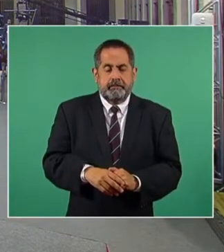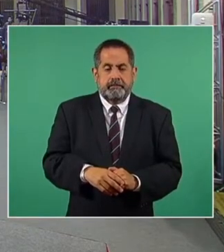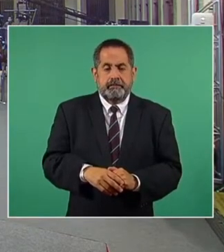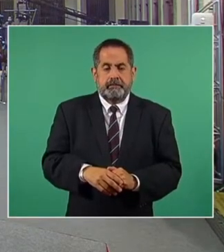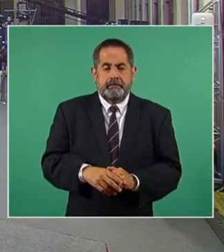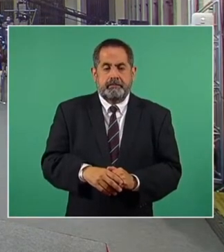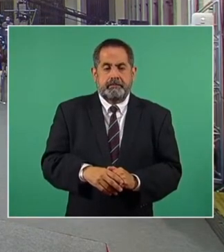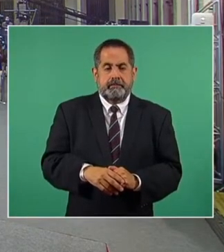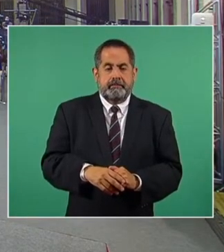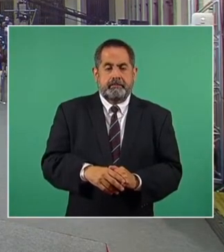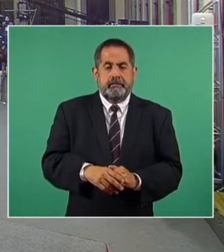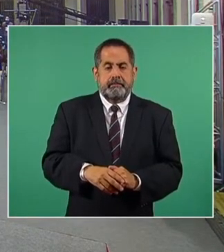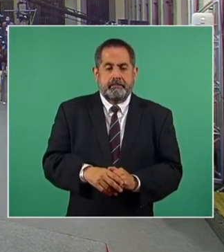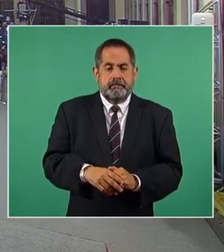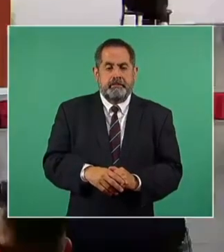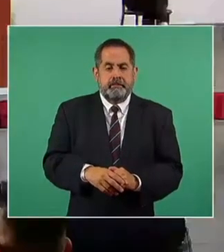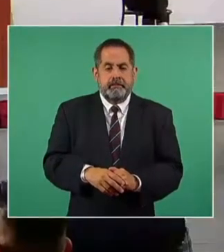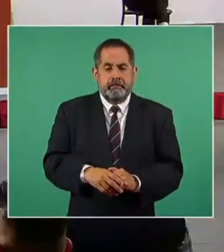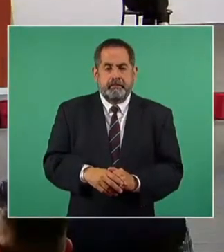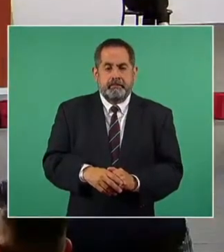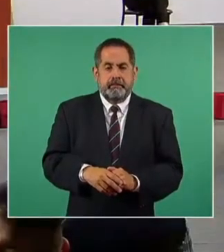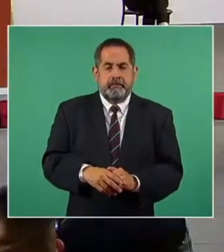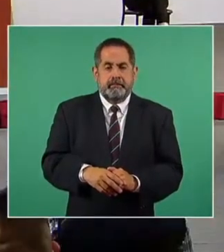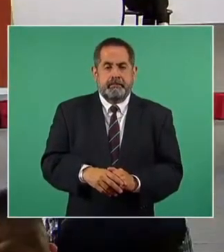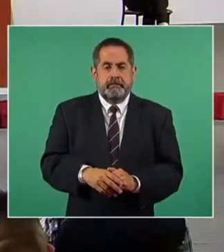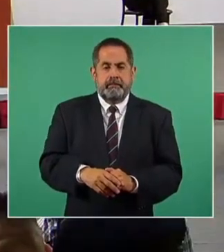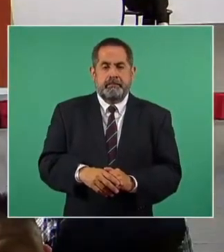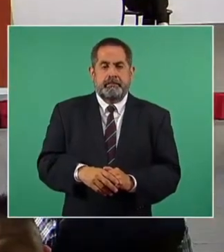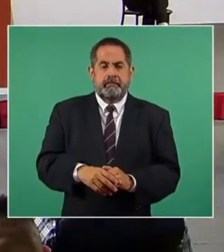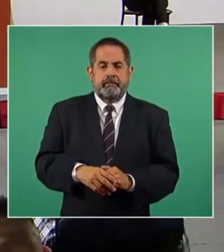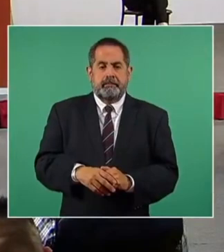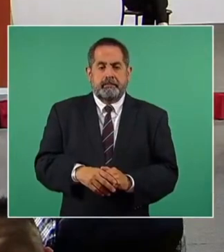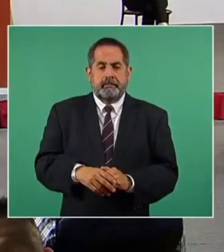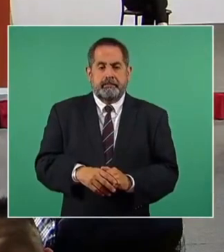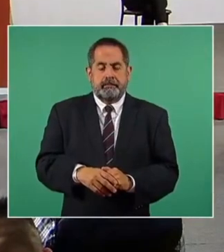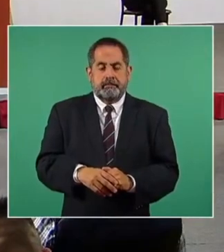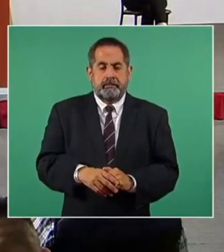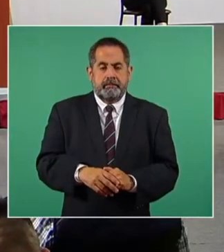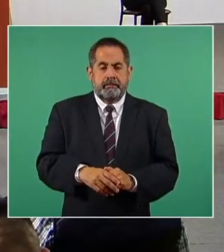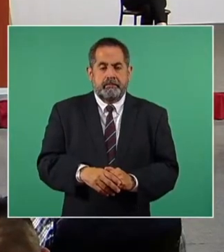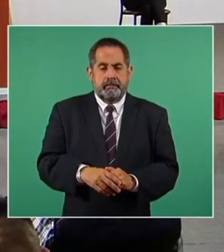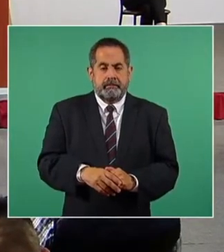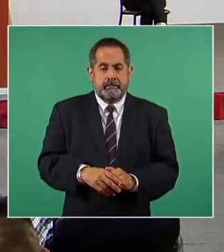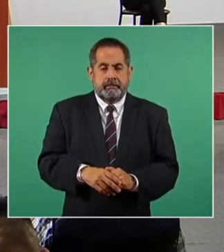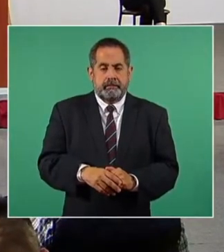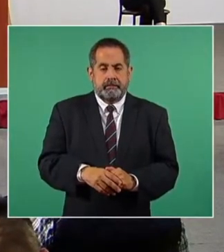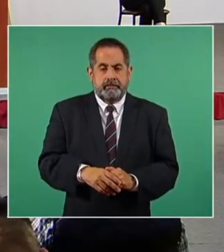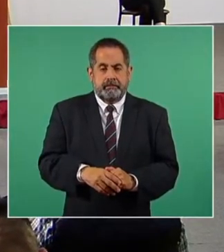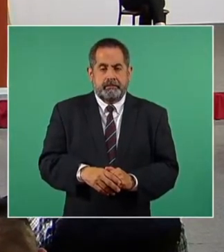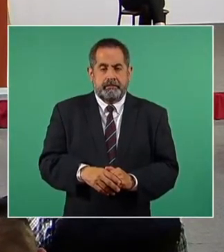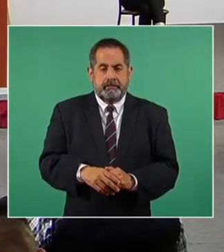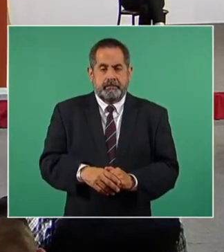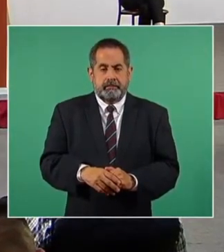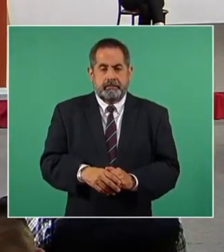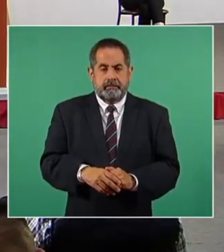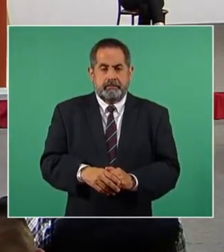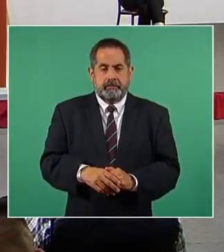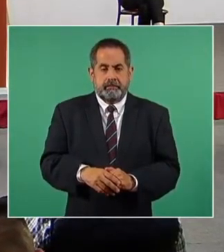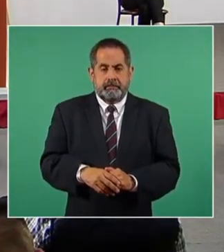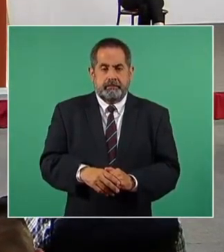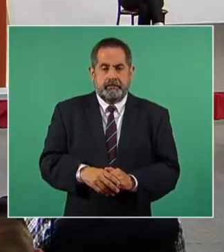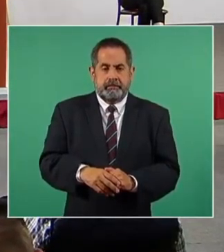compartan nuestros contenidos para que más gente vea y sepa que verdaderamente el presidente está trabajando